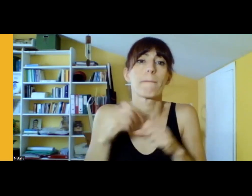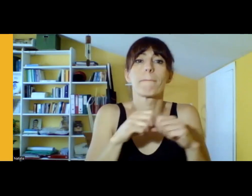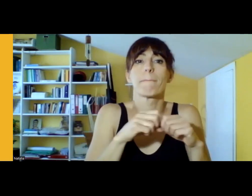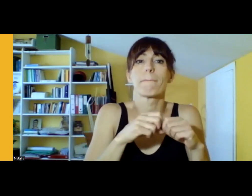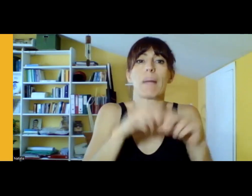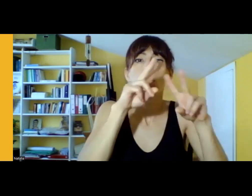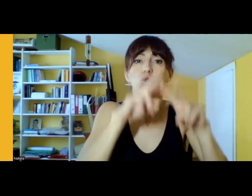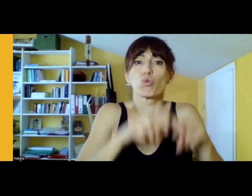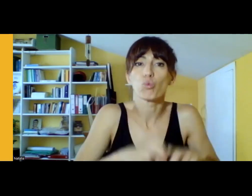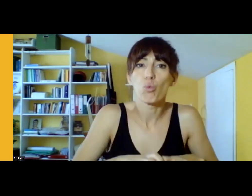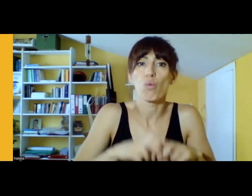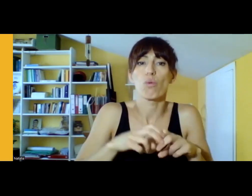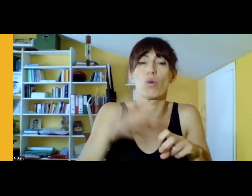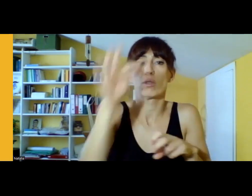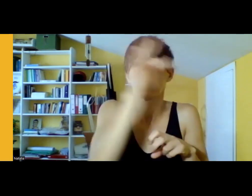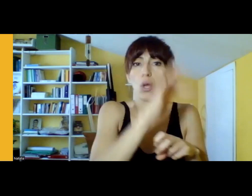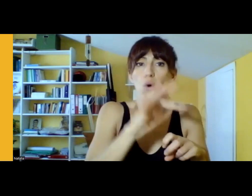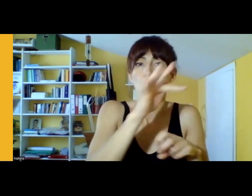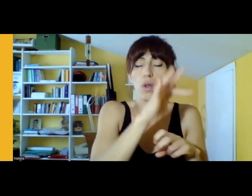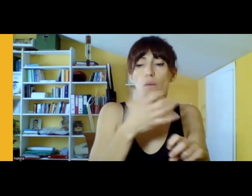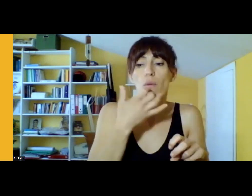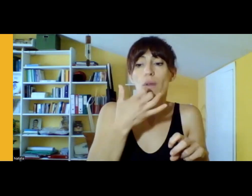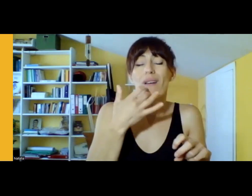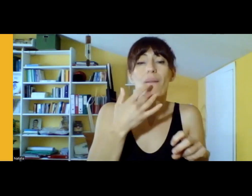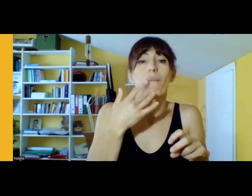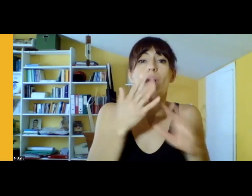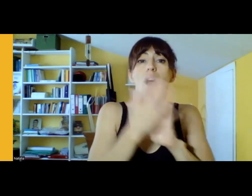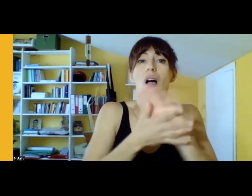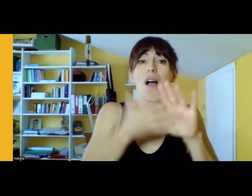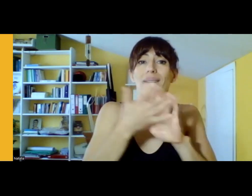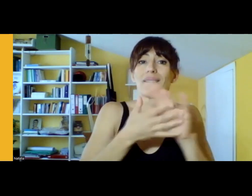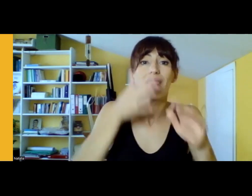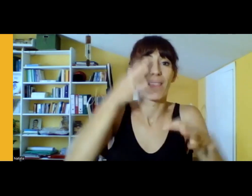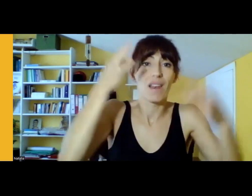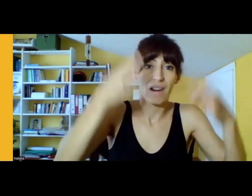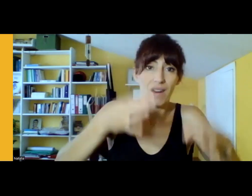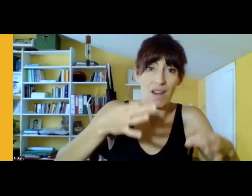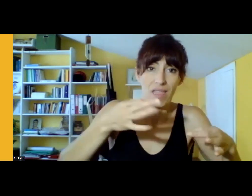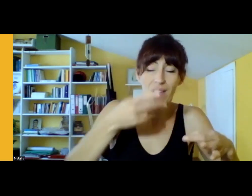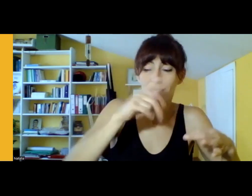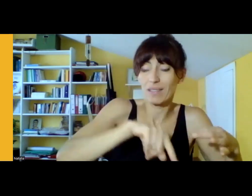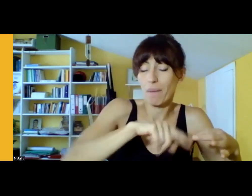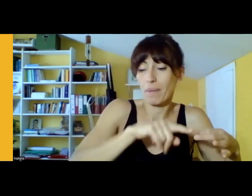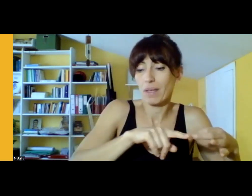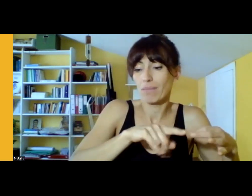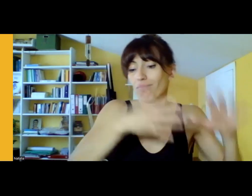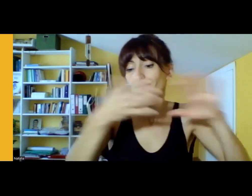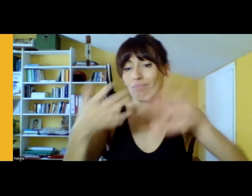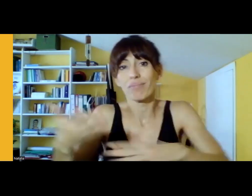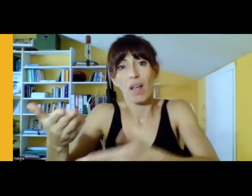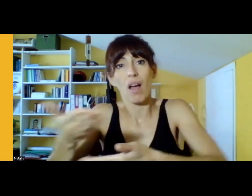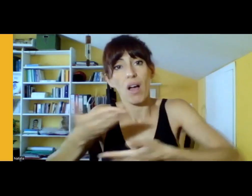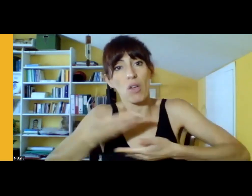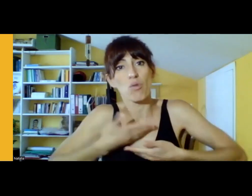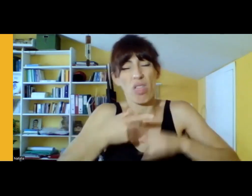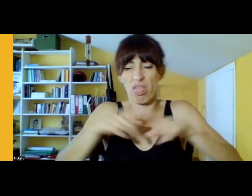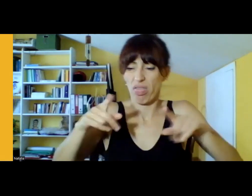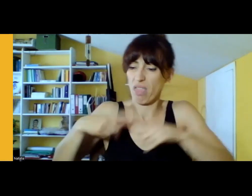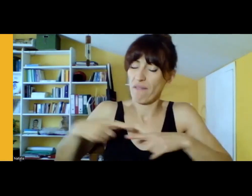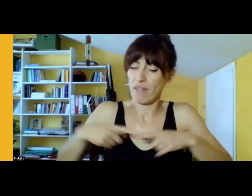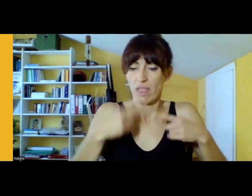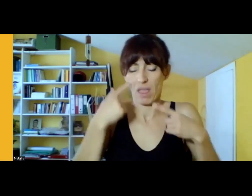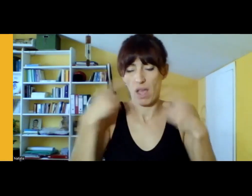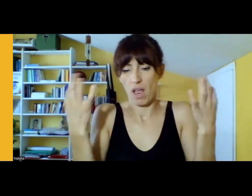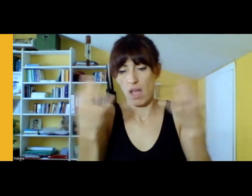marco común que enfoque por un lado la realidad y por otro nos ayude a distinguir los elementos sobre los